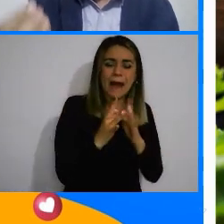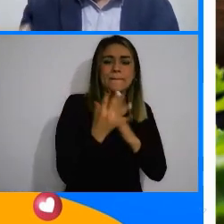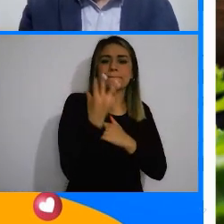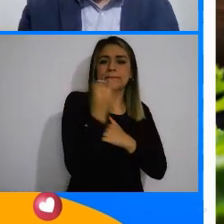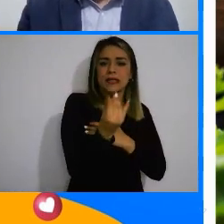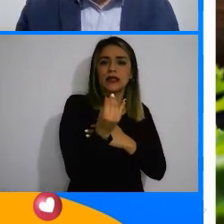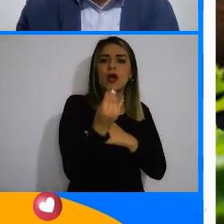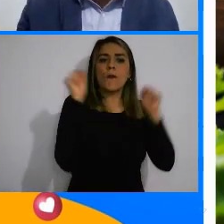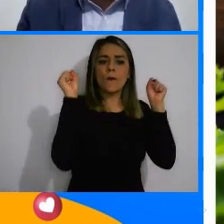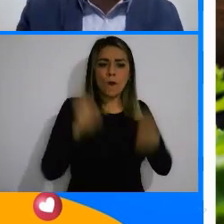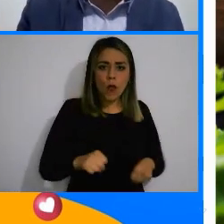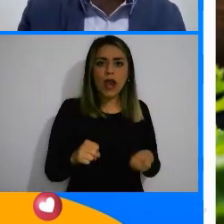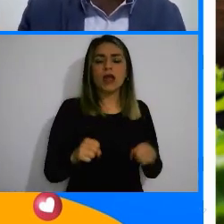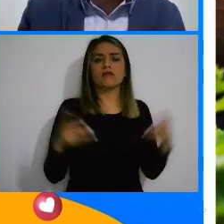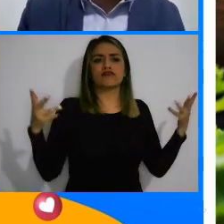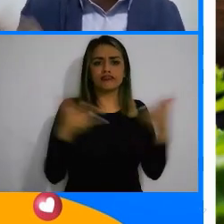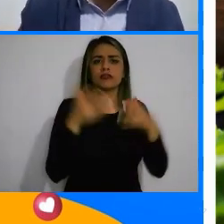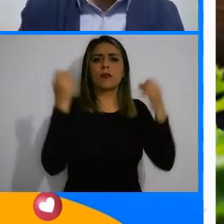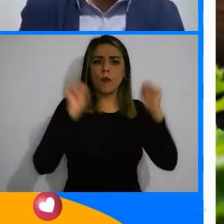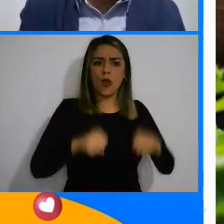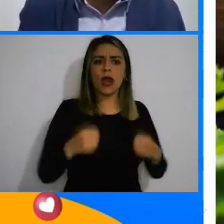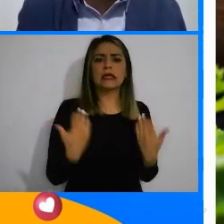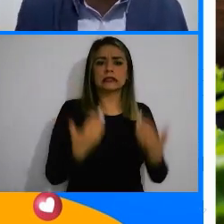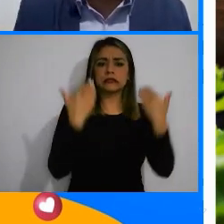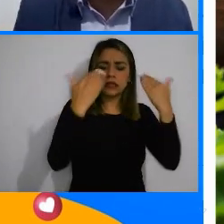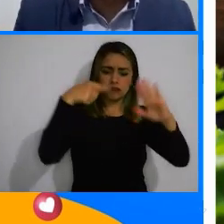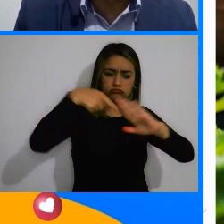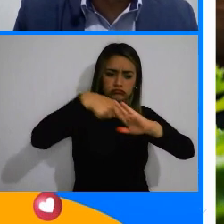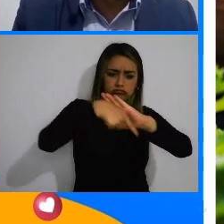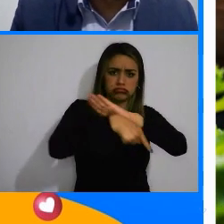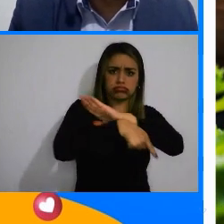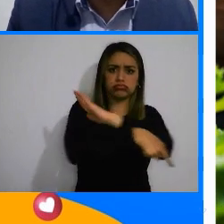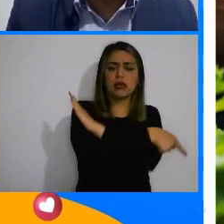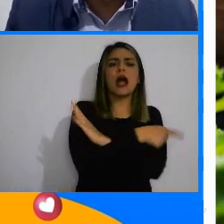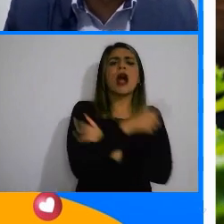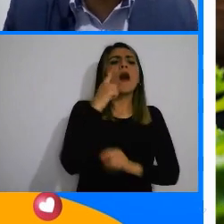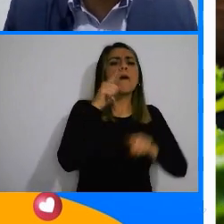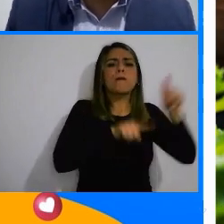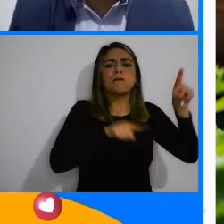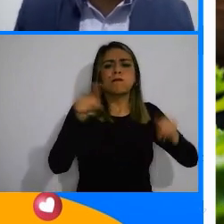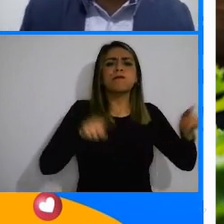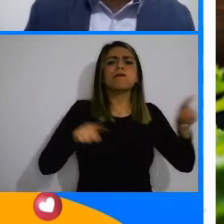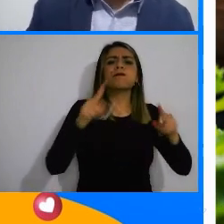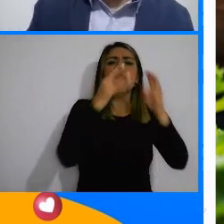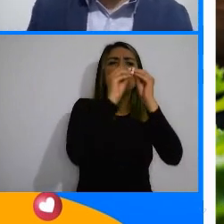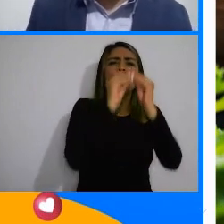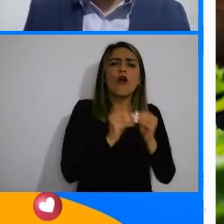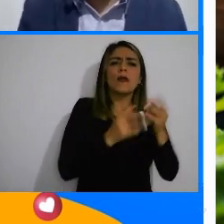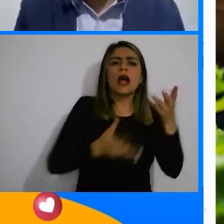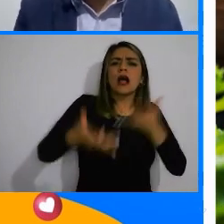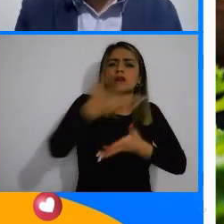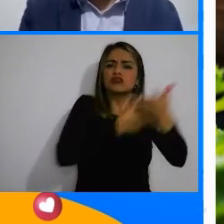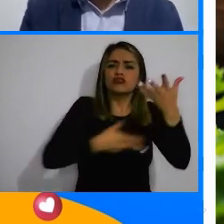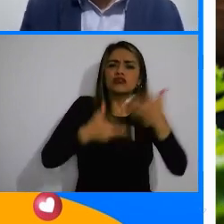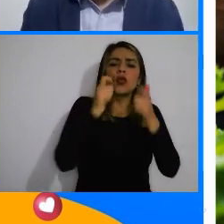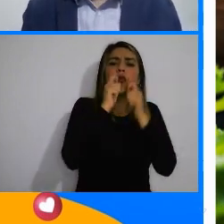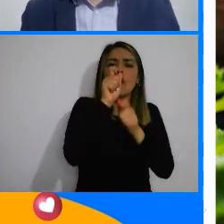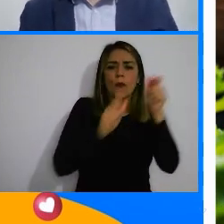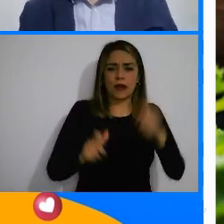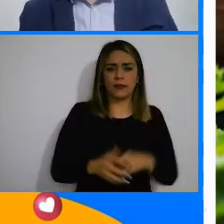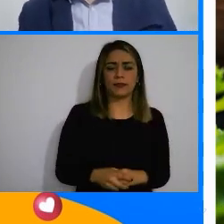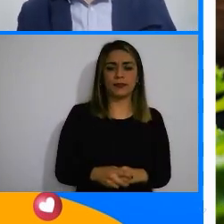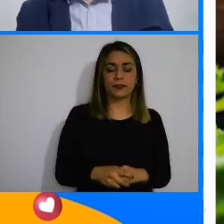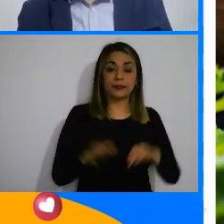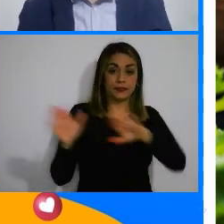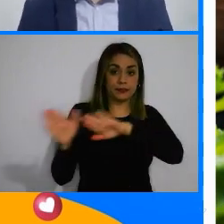cual puede y permite profundizar en algunas formas de socialización de los seres vivos.